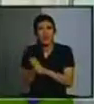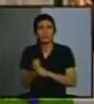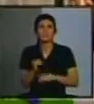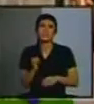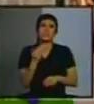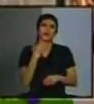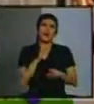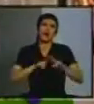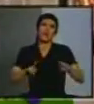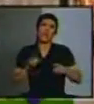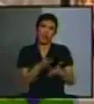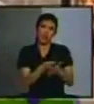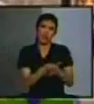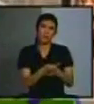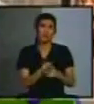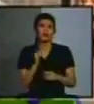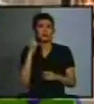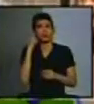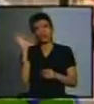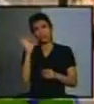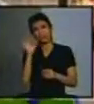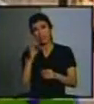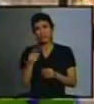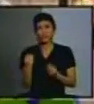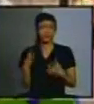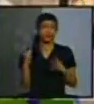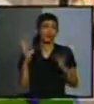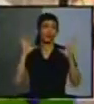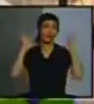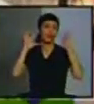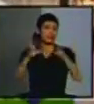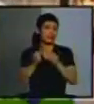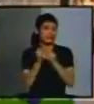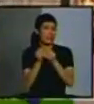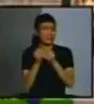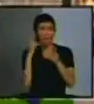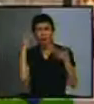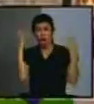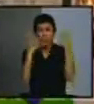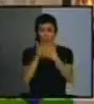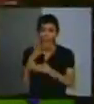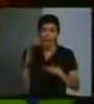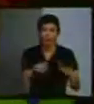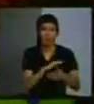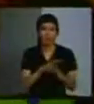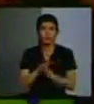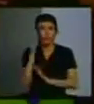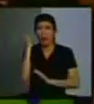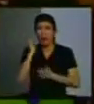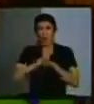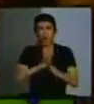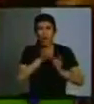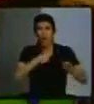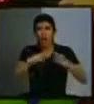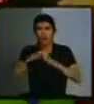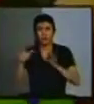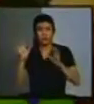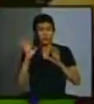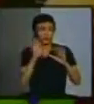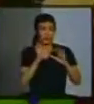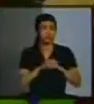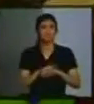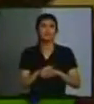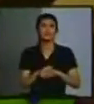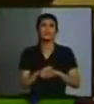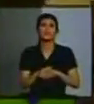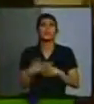más tranquilidad. El sábado me imagino yo que esta cosa va a ser una locura. Y todos los malls y todas las tiendas.